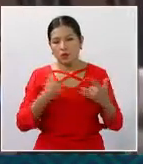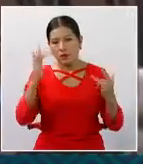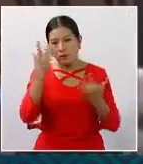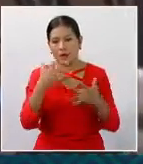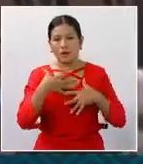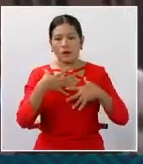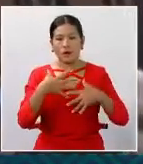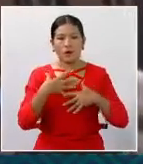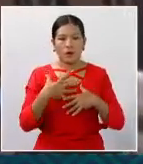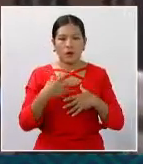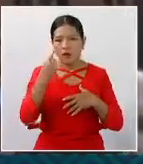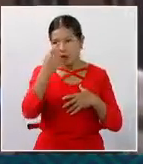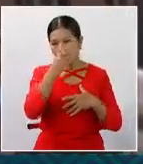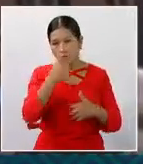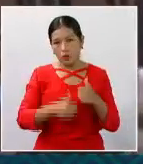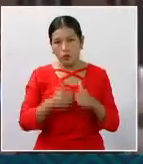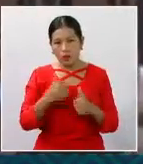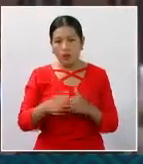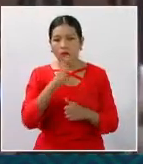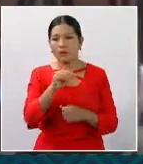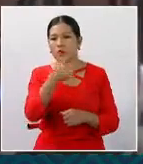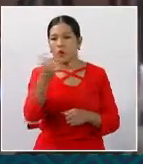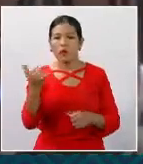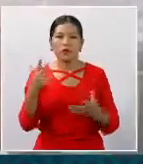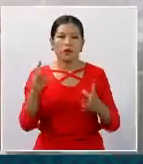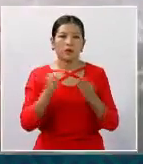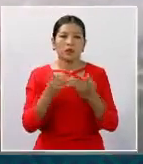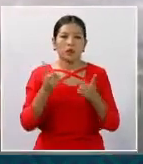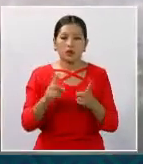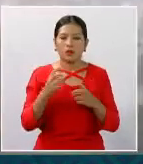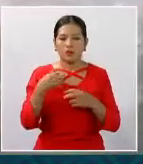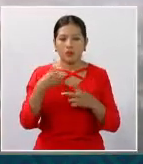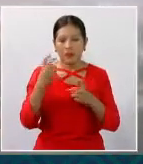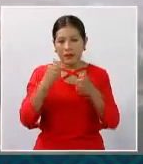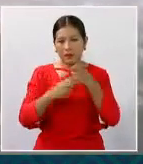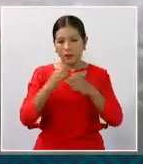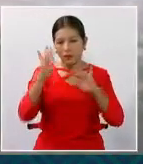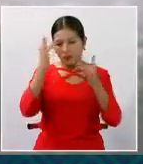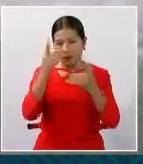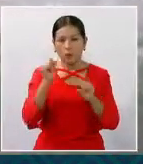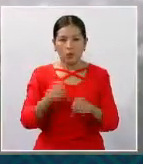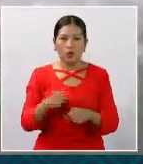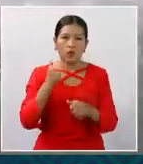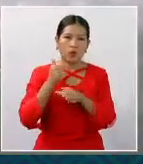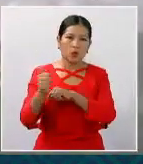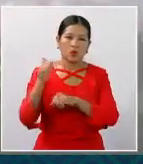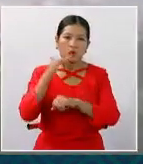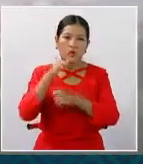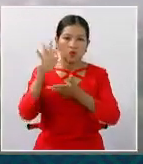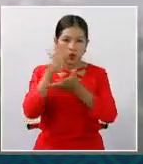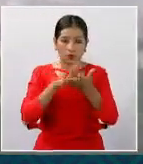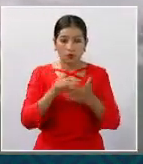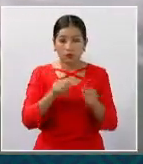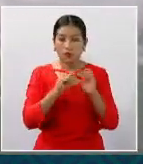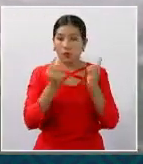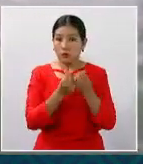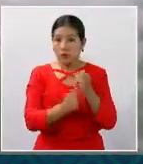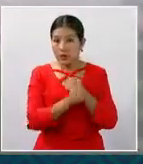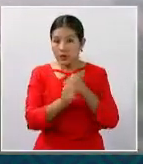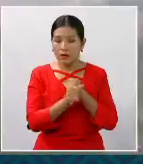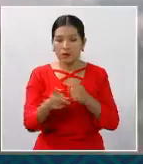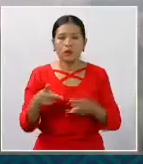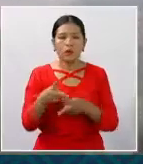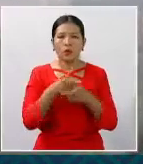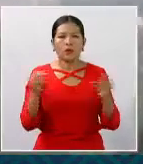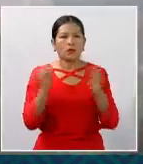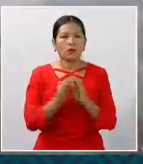asma, afecciones oculares y otros que les pueda generar alergias a este tipo de contaminación. Estos grupos de riesgo, los cuidados